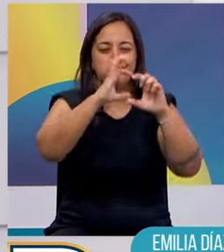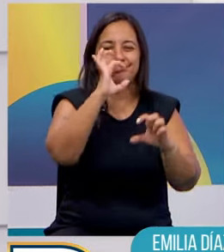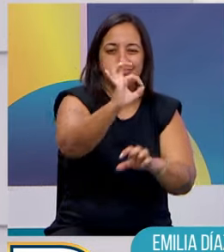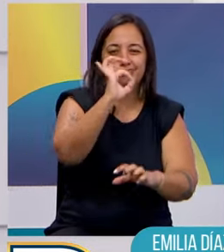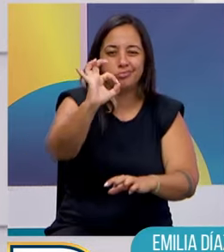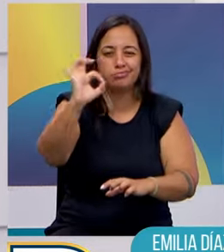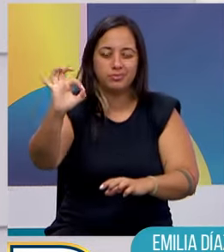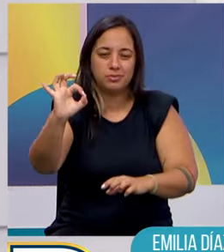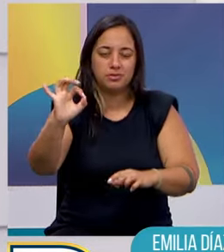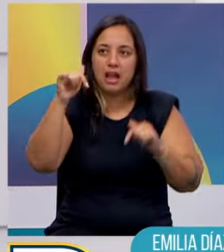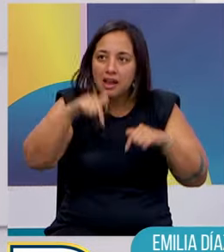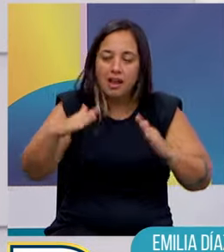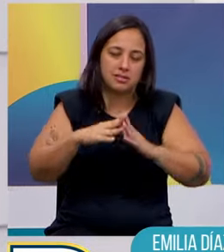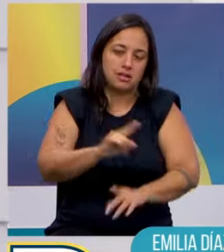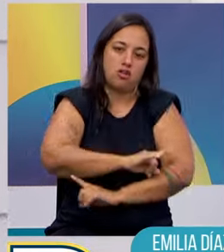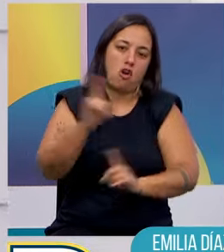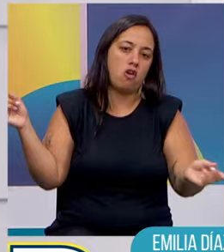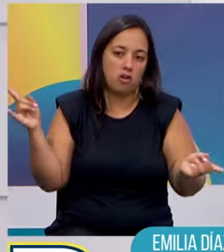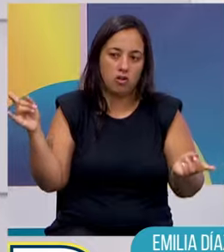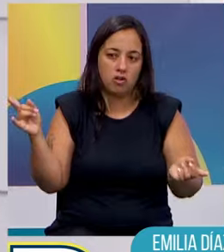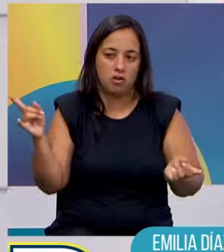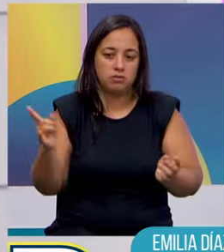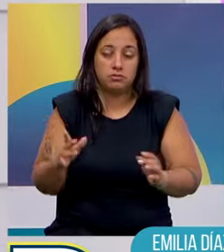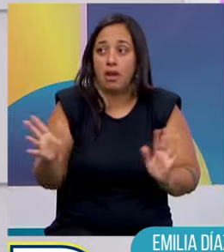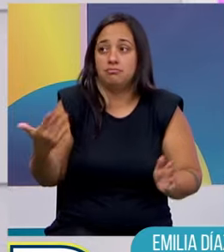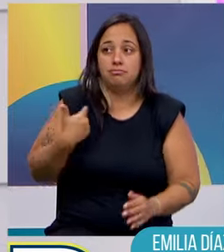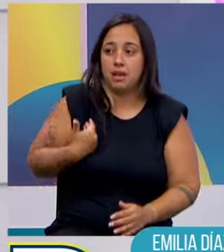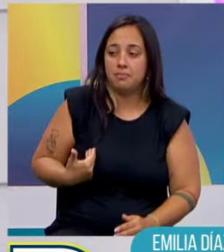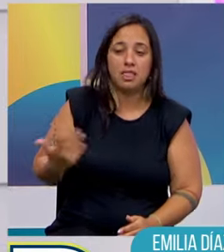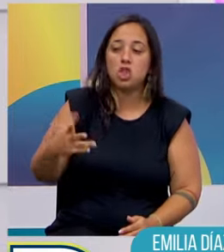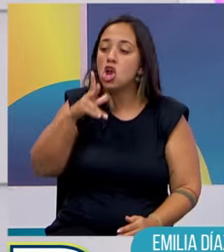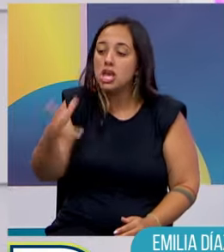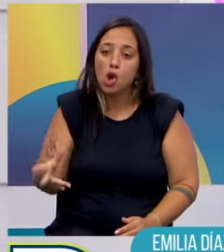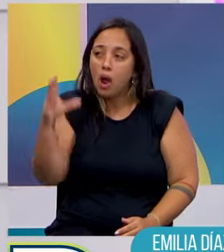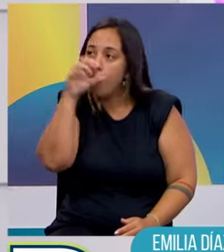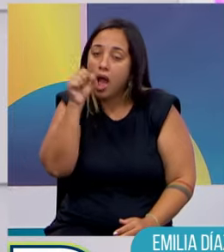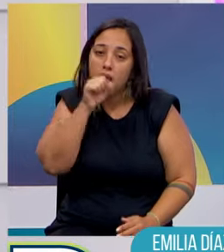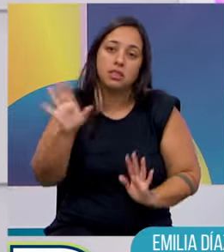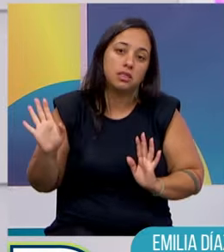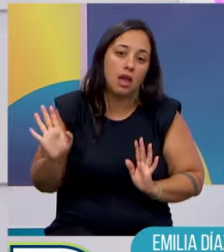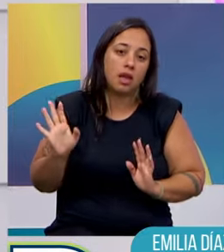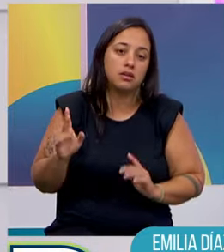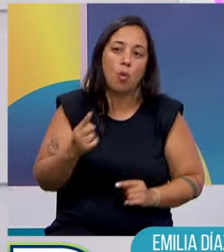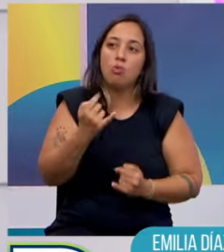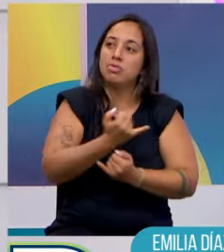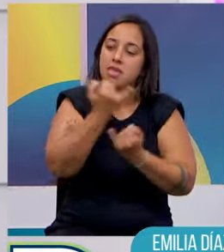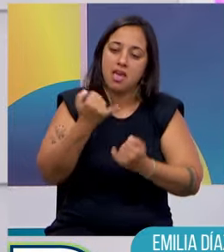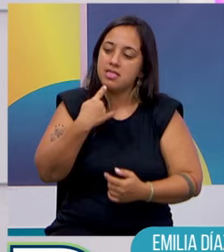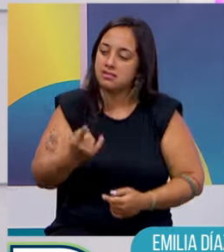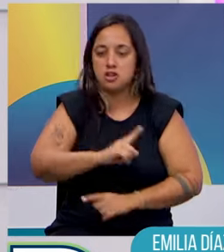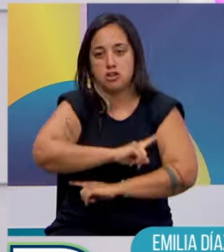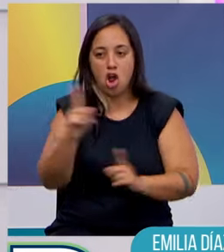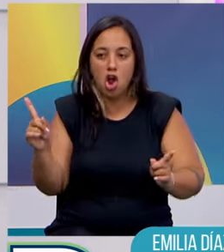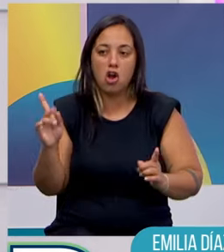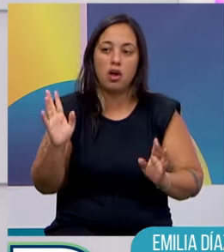Y se terminó el berrinche. A las 24 horas se terminó el berrinche. Tenés que aguantar las 24 horas con el no. Claro. Y tenés que dedicarle un tiempo para hacer